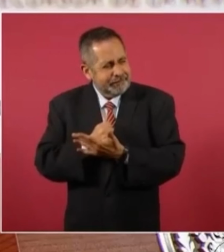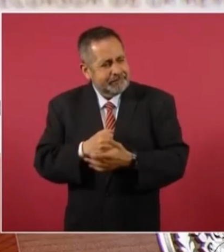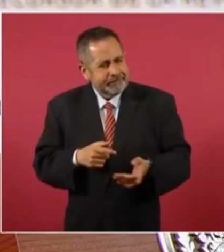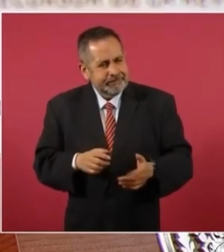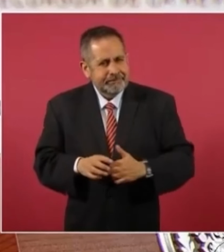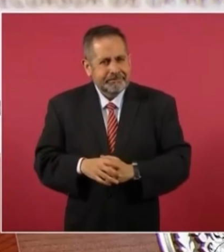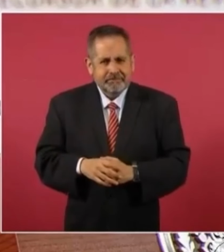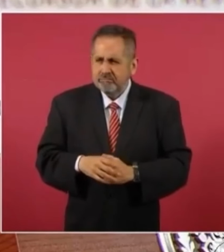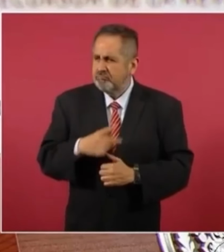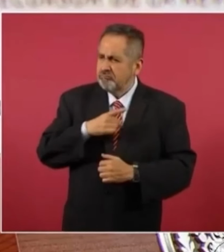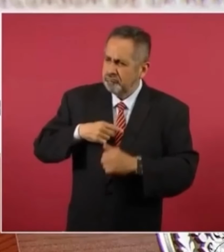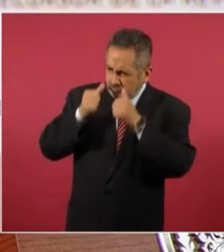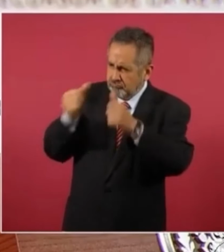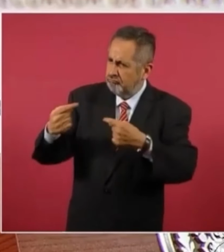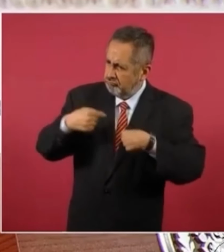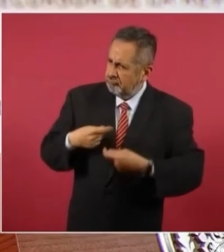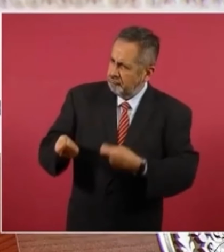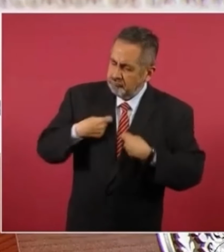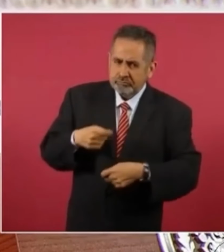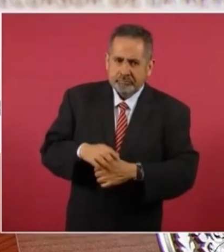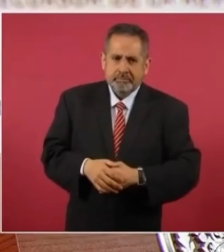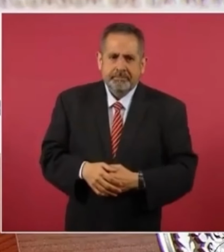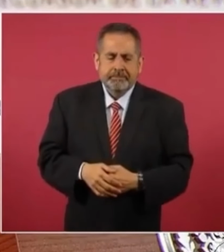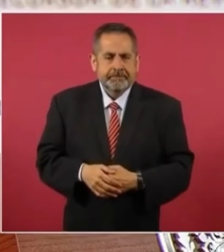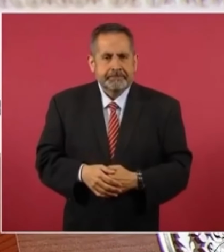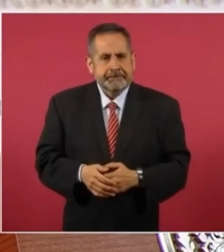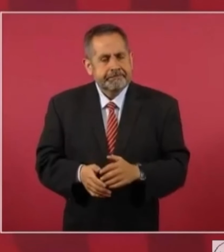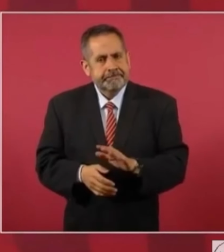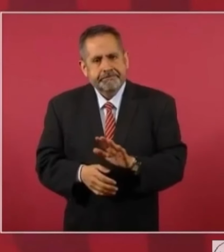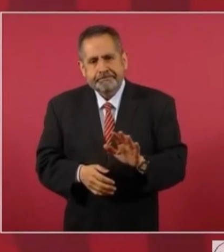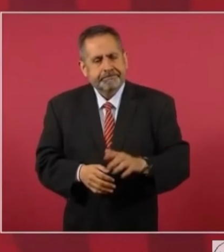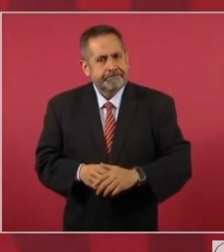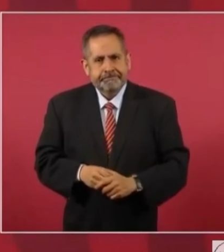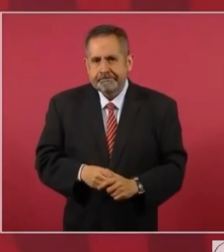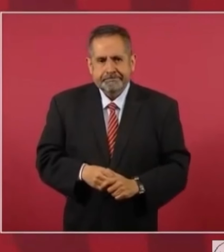me tienen que atender. No es así